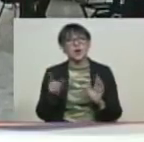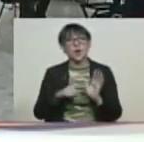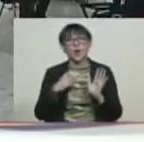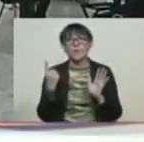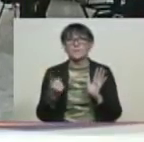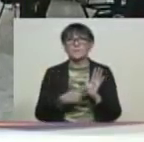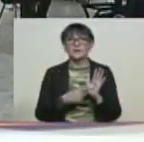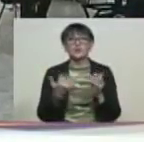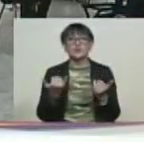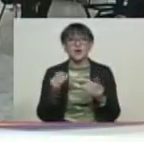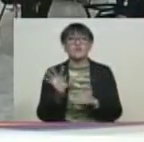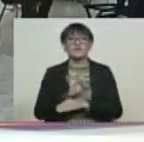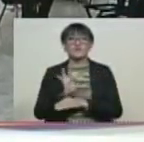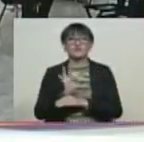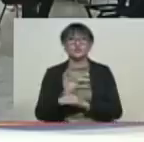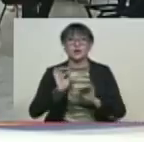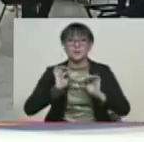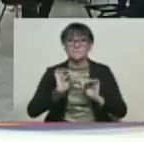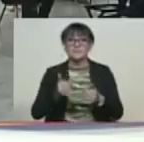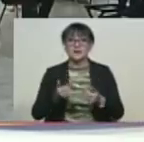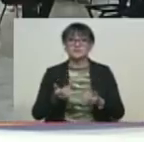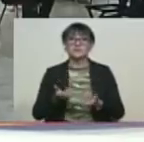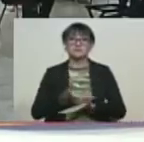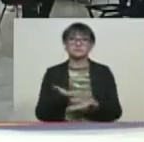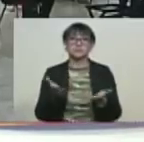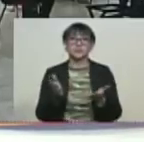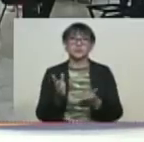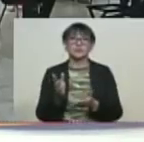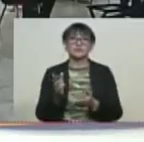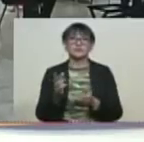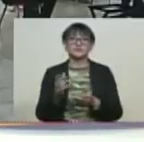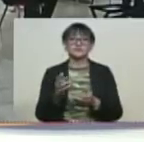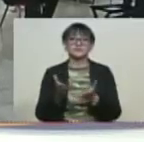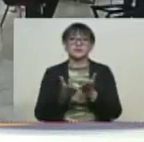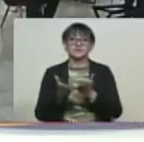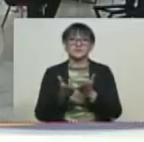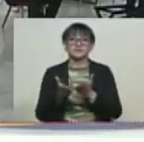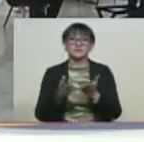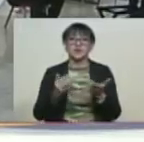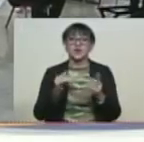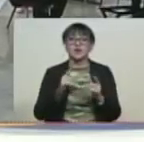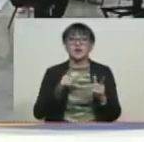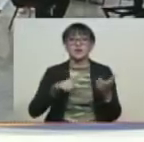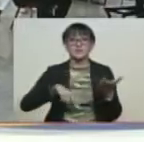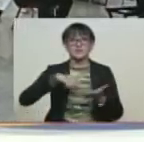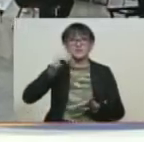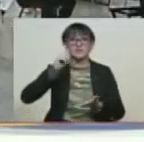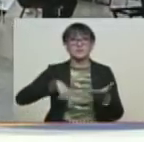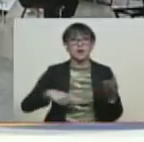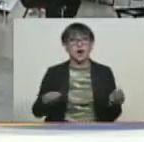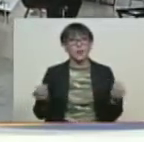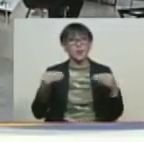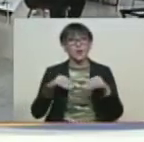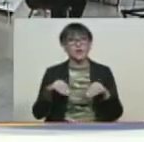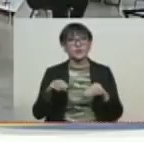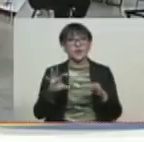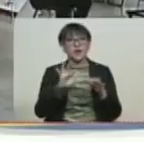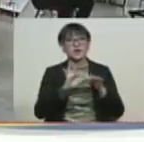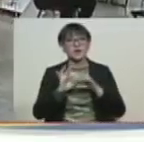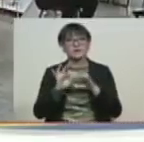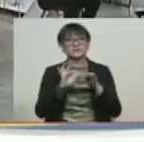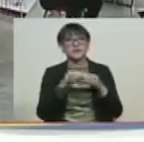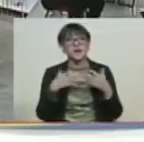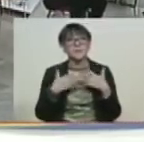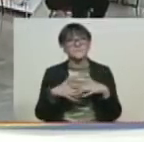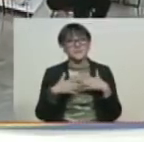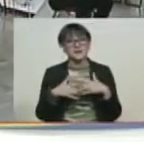Ya está funcional para empezar a prestar servicio. Hemos firmado un acuerdo de alianza con la